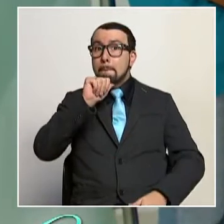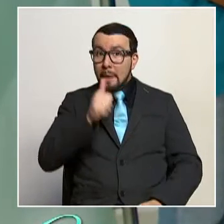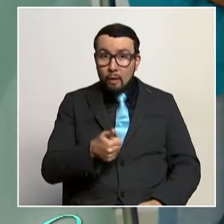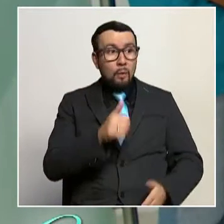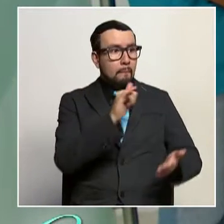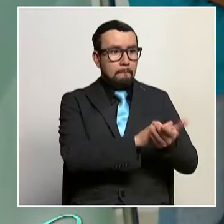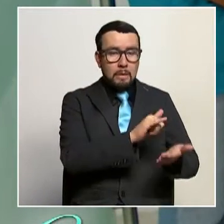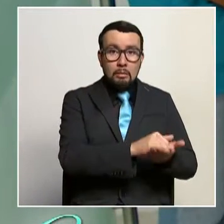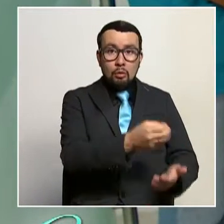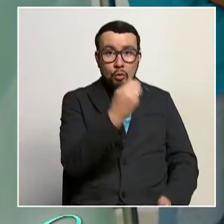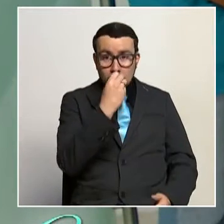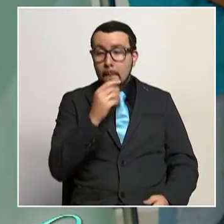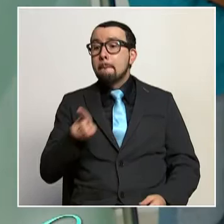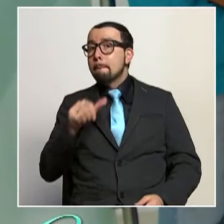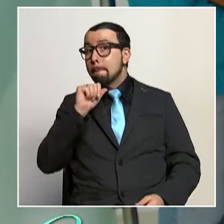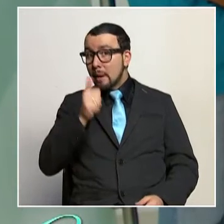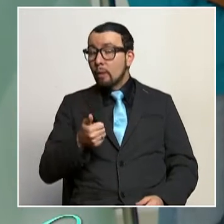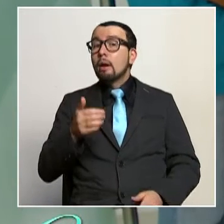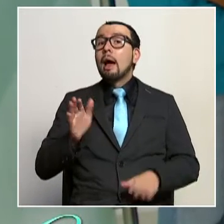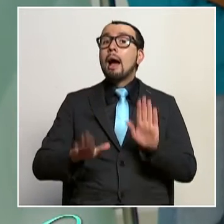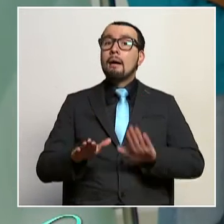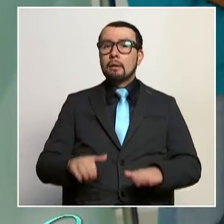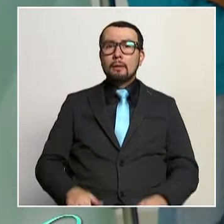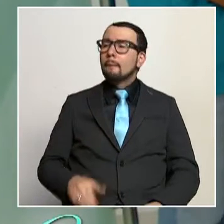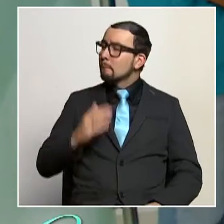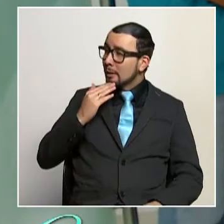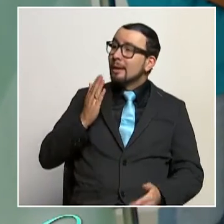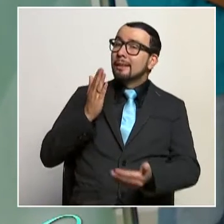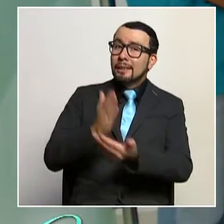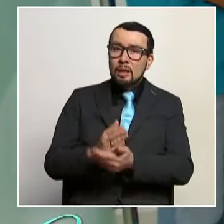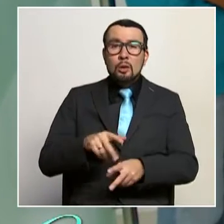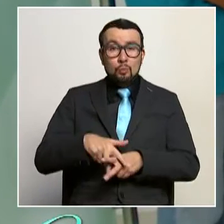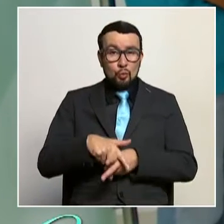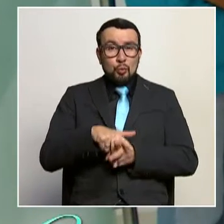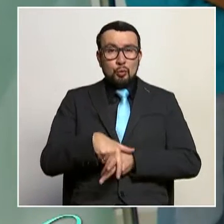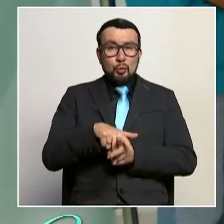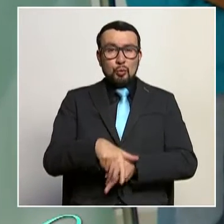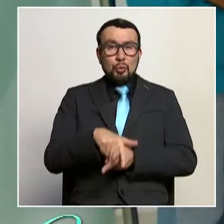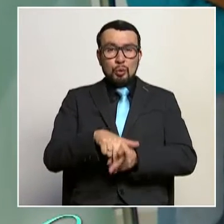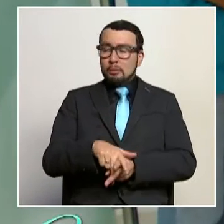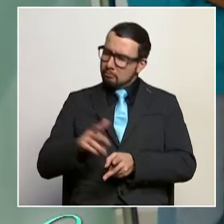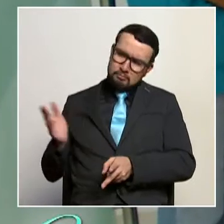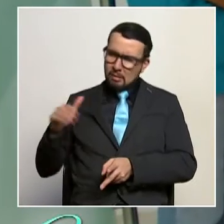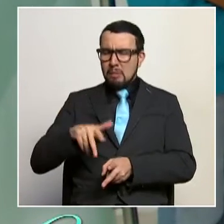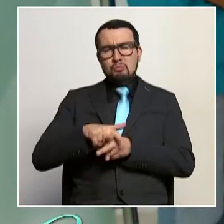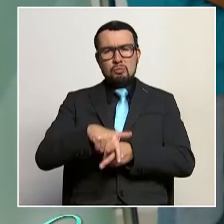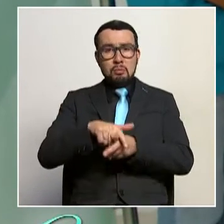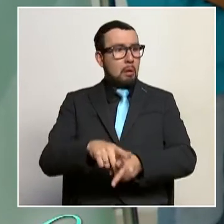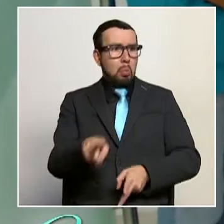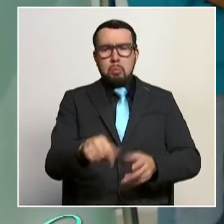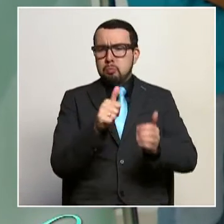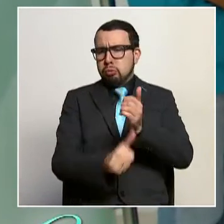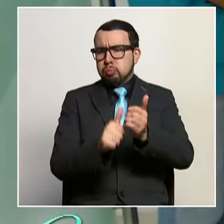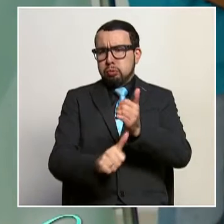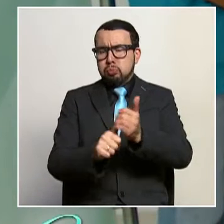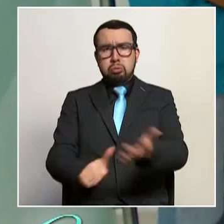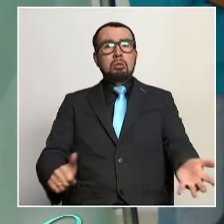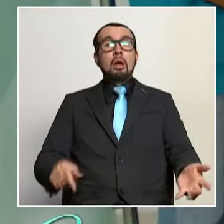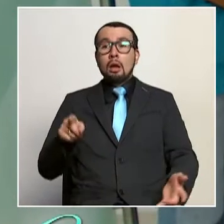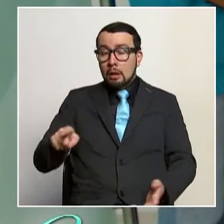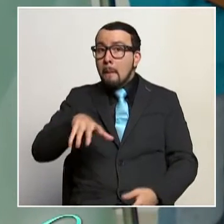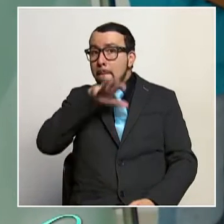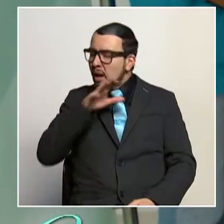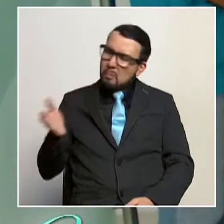propia alimentación. No es sino ir a una cabalgata. La gente saca el caballo de la pesebrera y hace popó, y sacan el perro a pasear y hace